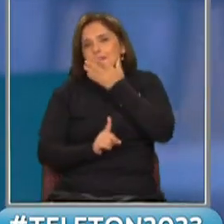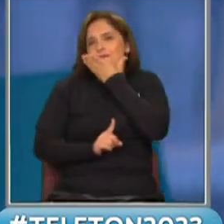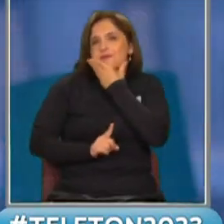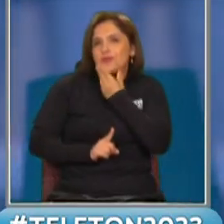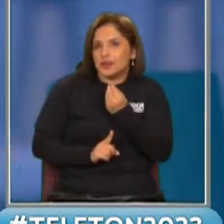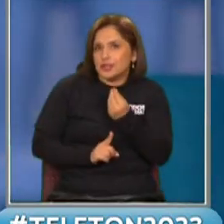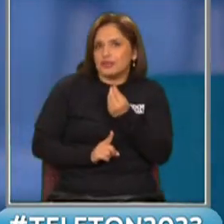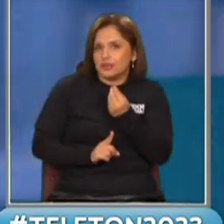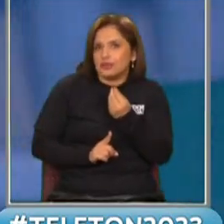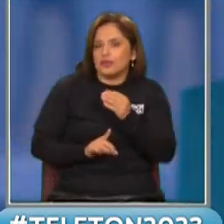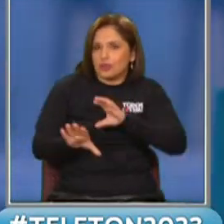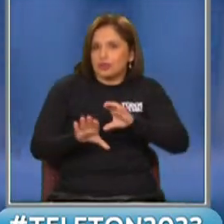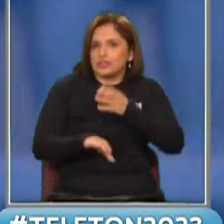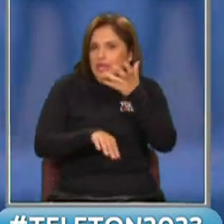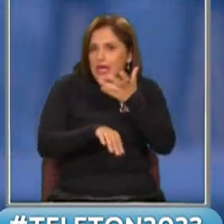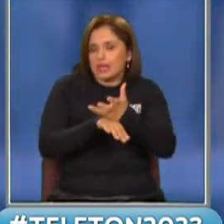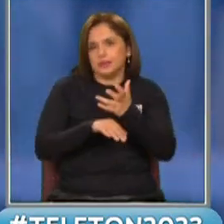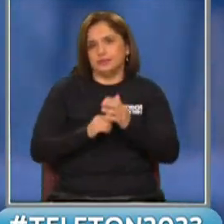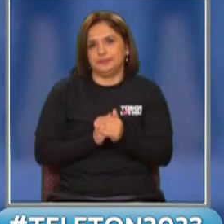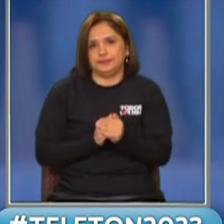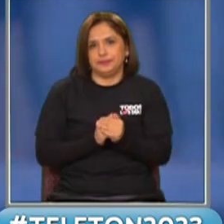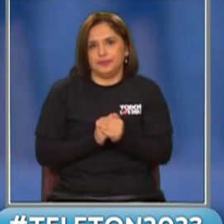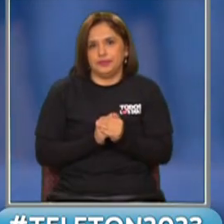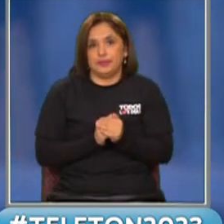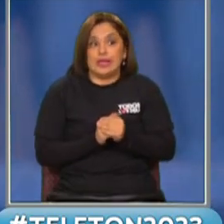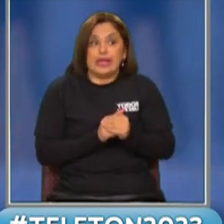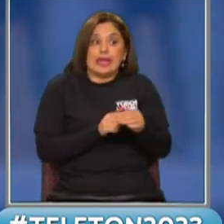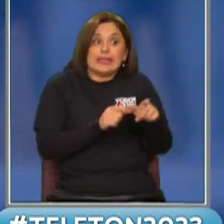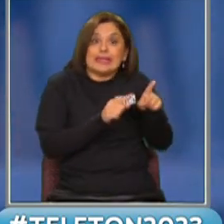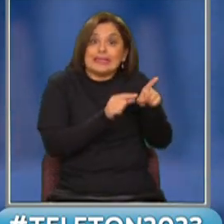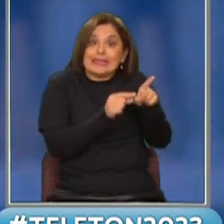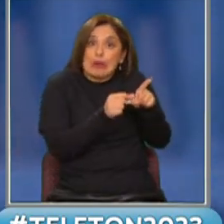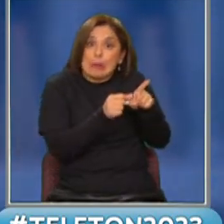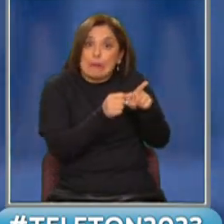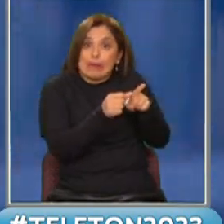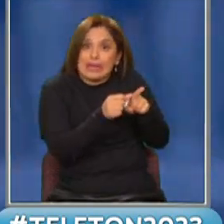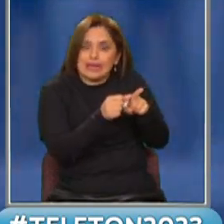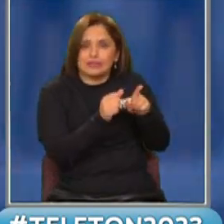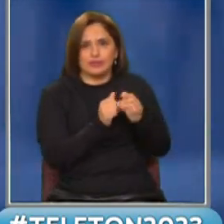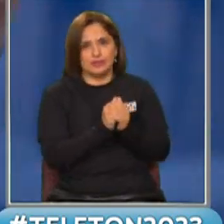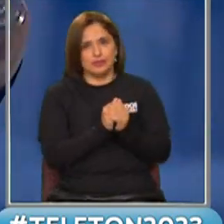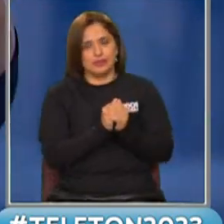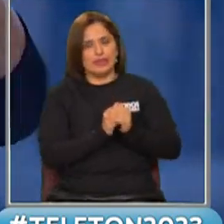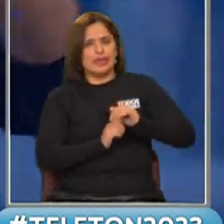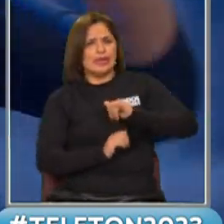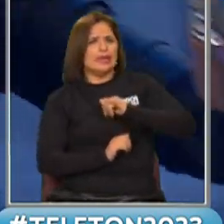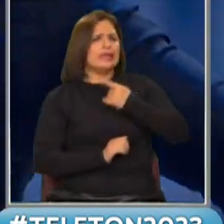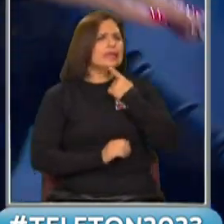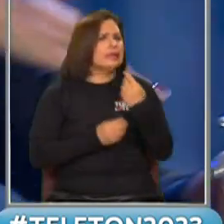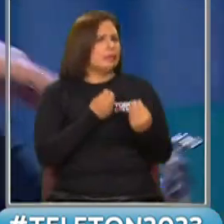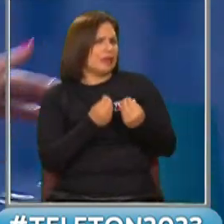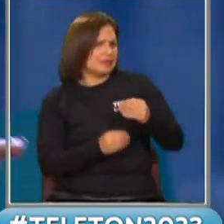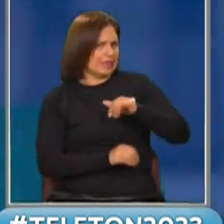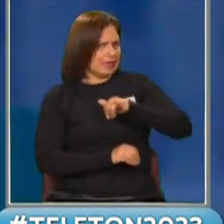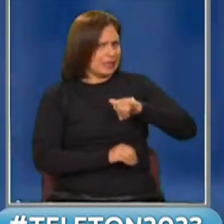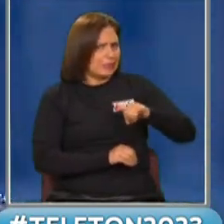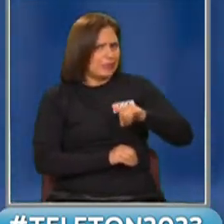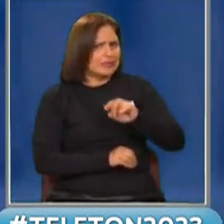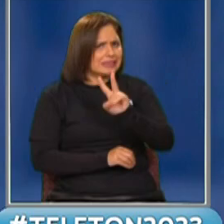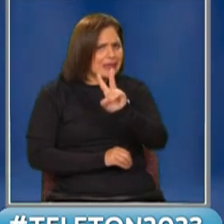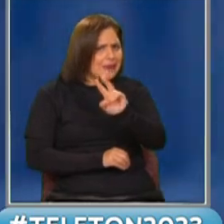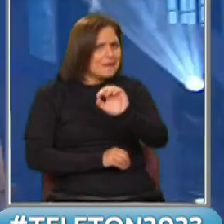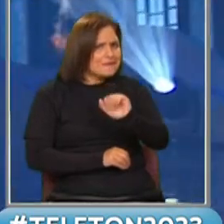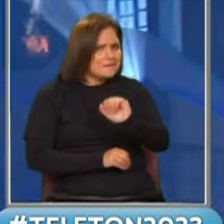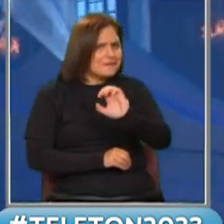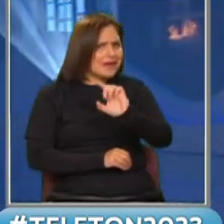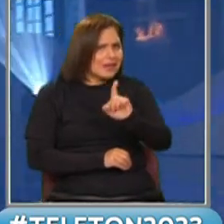Hay cosas muy muy bonitas de de esta operación que son los efectos de la vasectomía que yo por eso la recomiendo chiquillos que